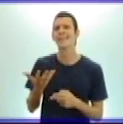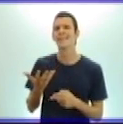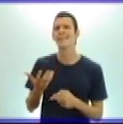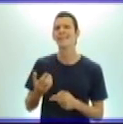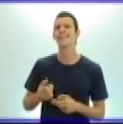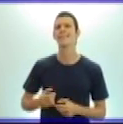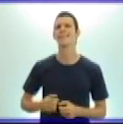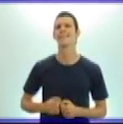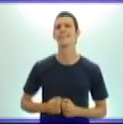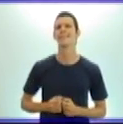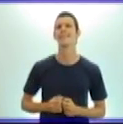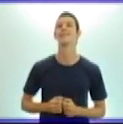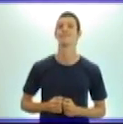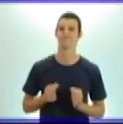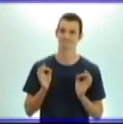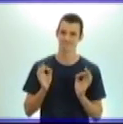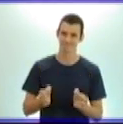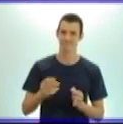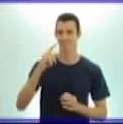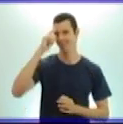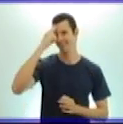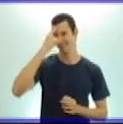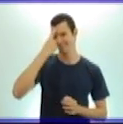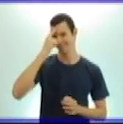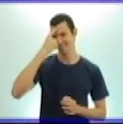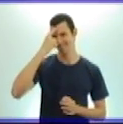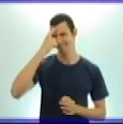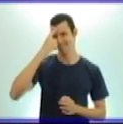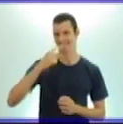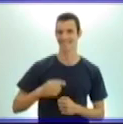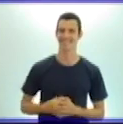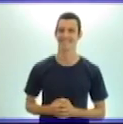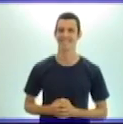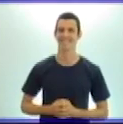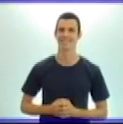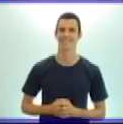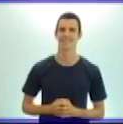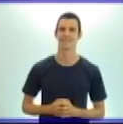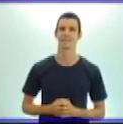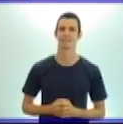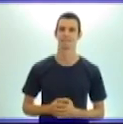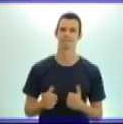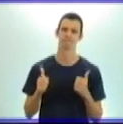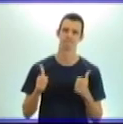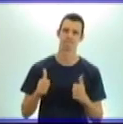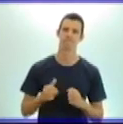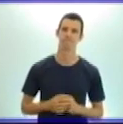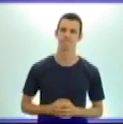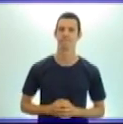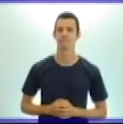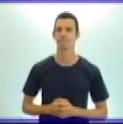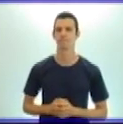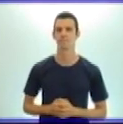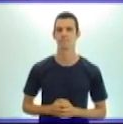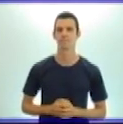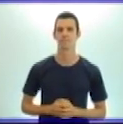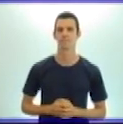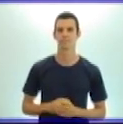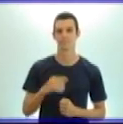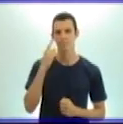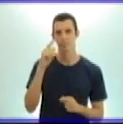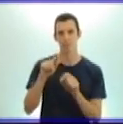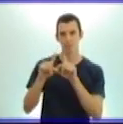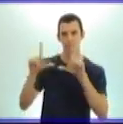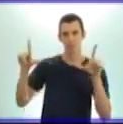Será Ernesto Guevara de la Serna. Muy bien, vamos a observar el